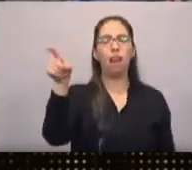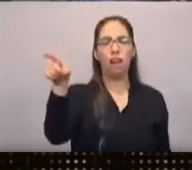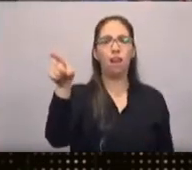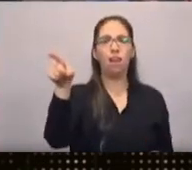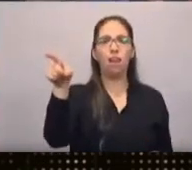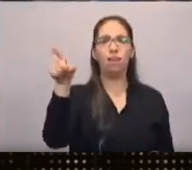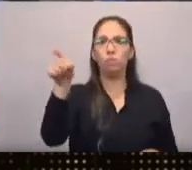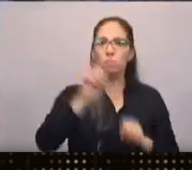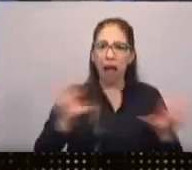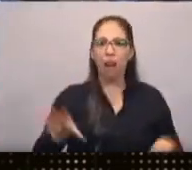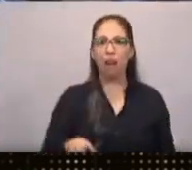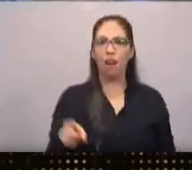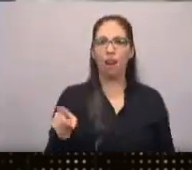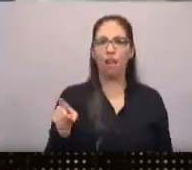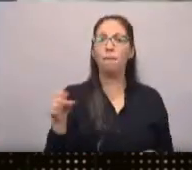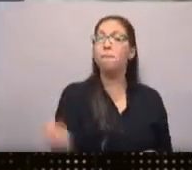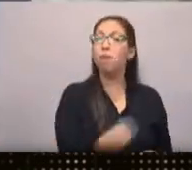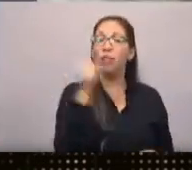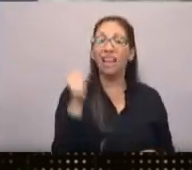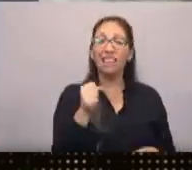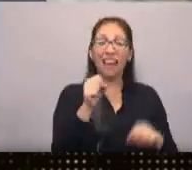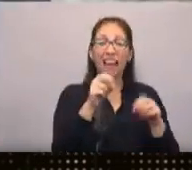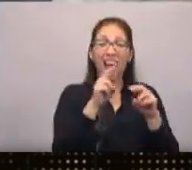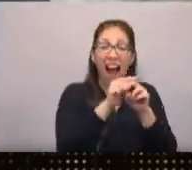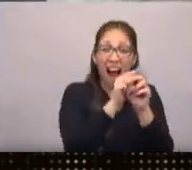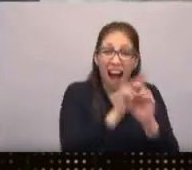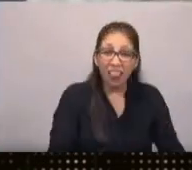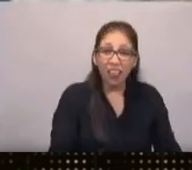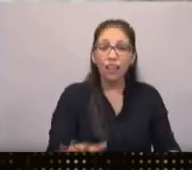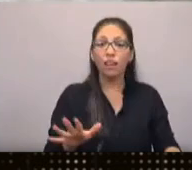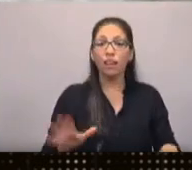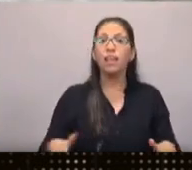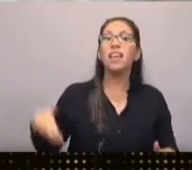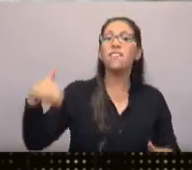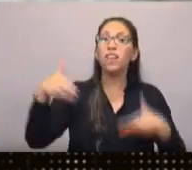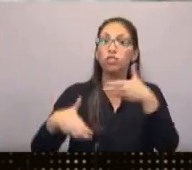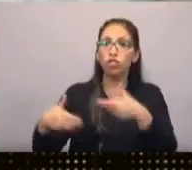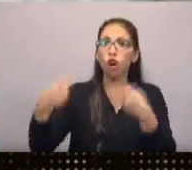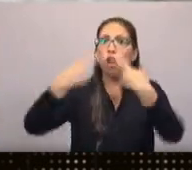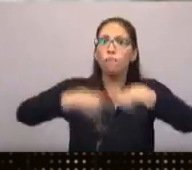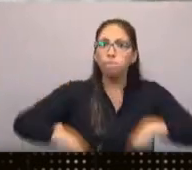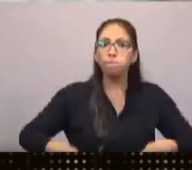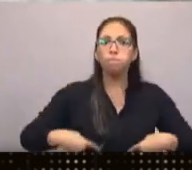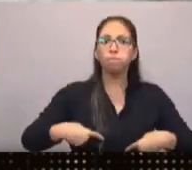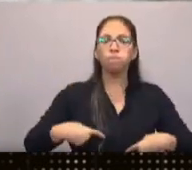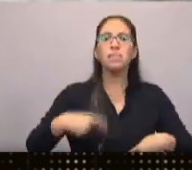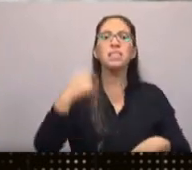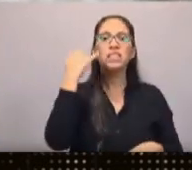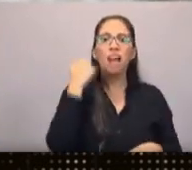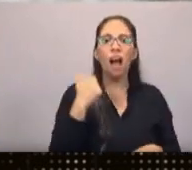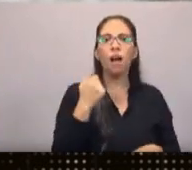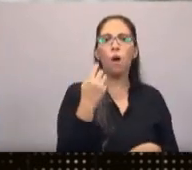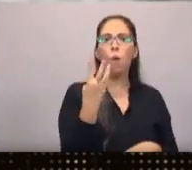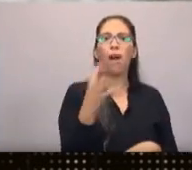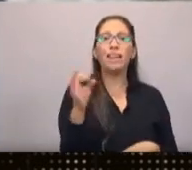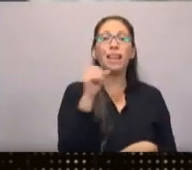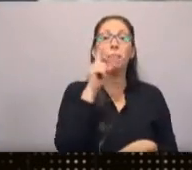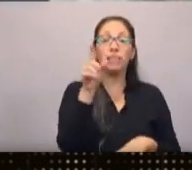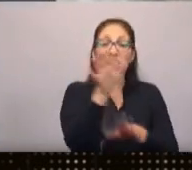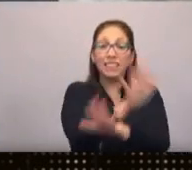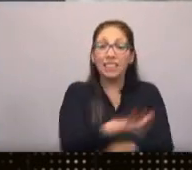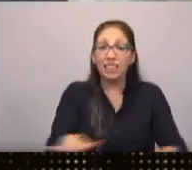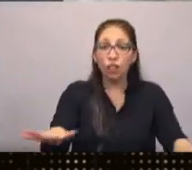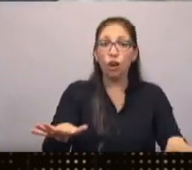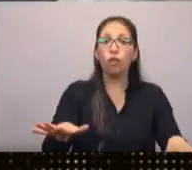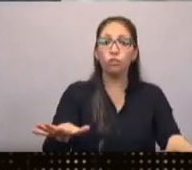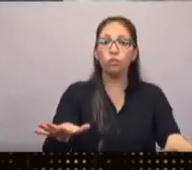importante del nivel inicial es que con estas inversiones que venimos haciendo hay 40000 pibes y pibas más de